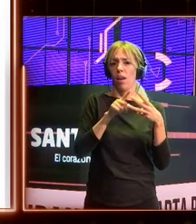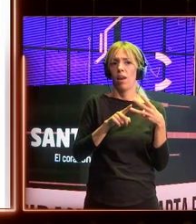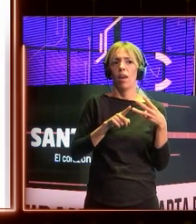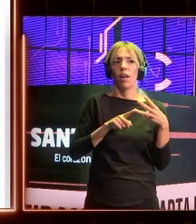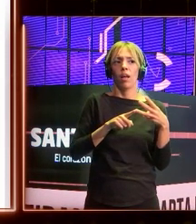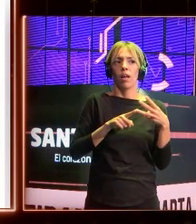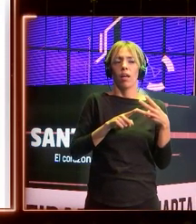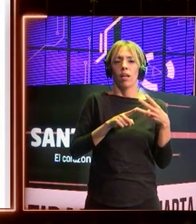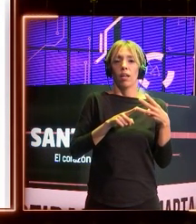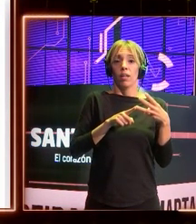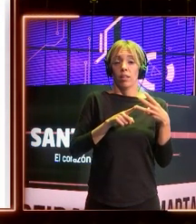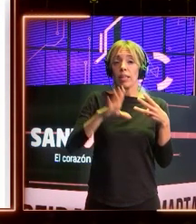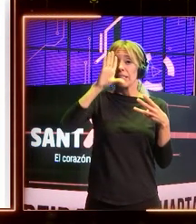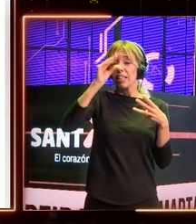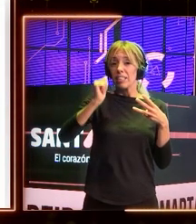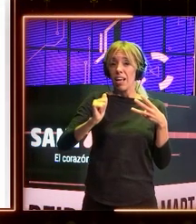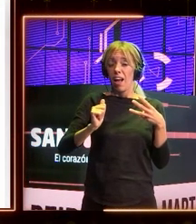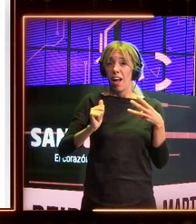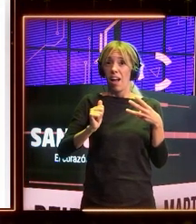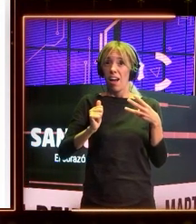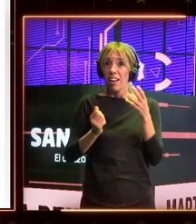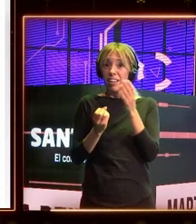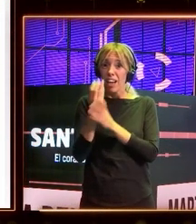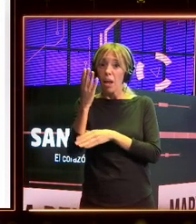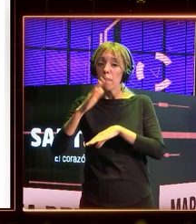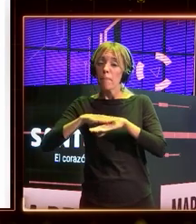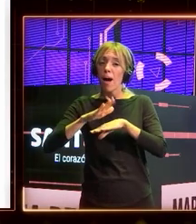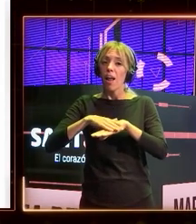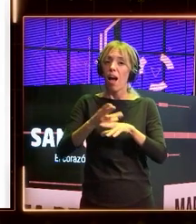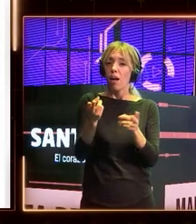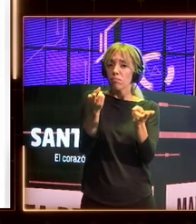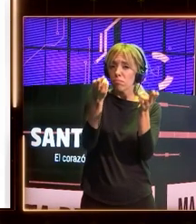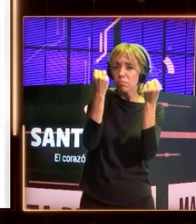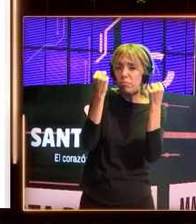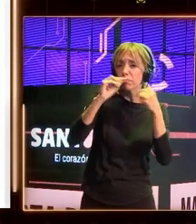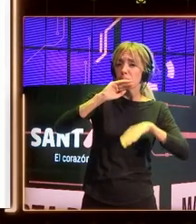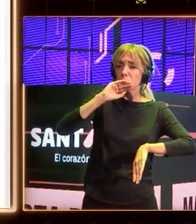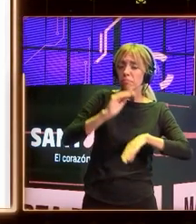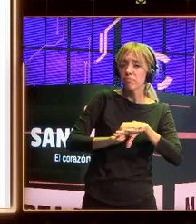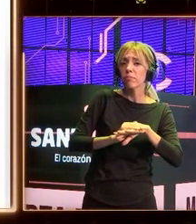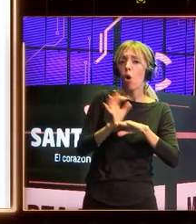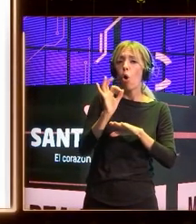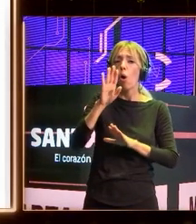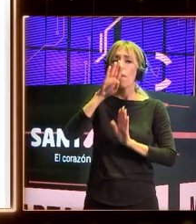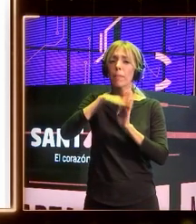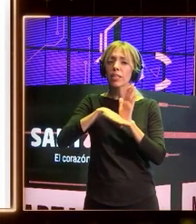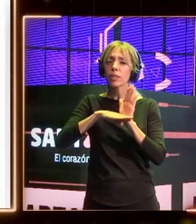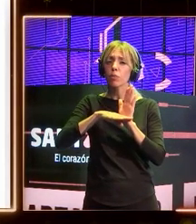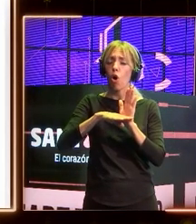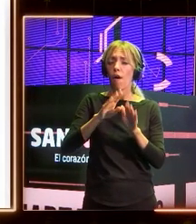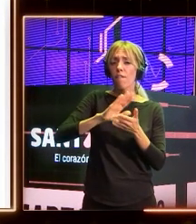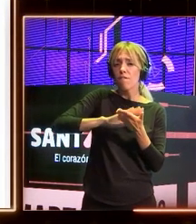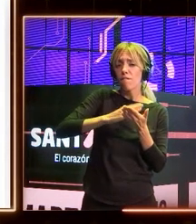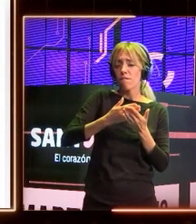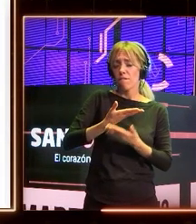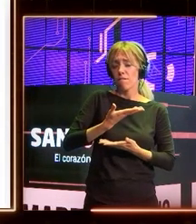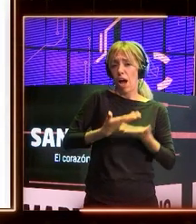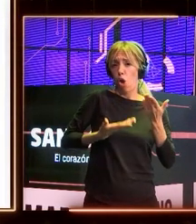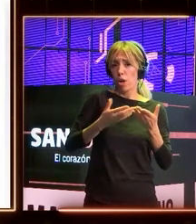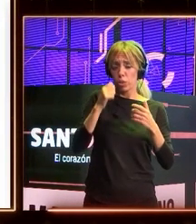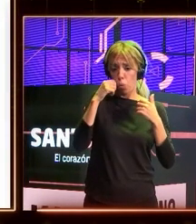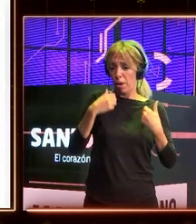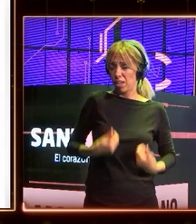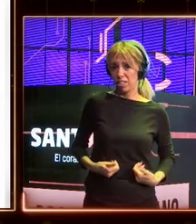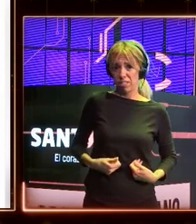poder crear una inteligencia que obedezca o que tenga unos principios y unos valores humanistas cuando nosotros mismos